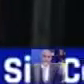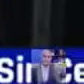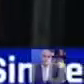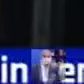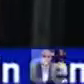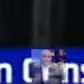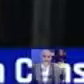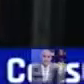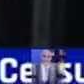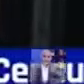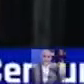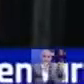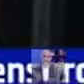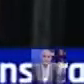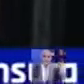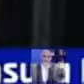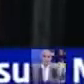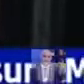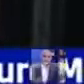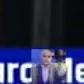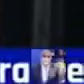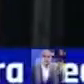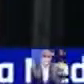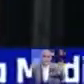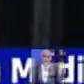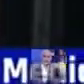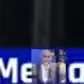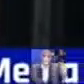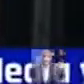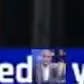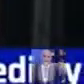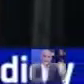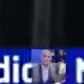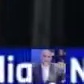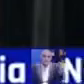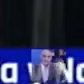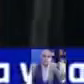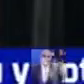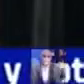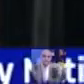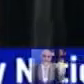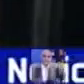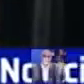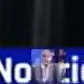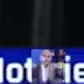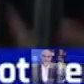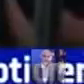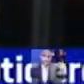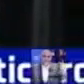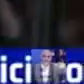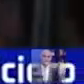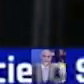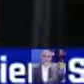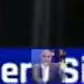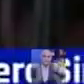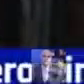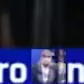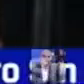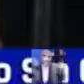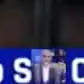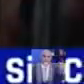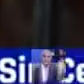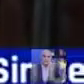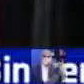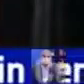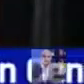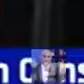privatizar. Ojo con lo que está diciendo el presidente. Por eso es tan importante la victoria, que se llegue a la victoria